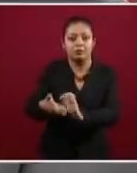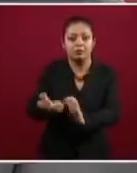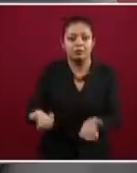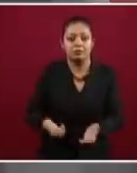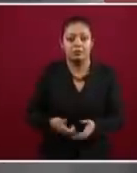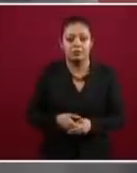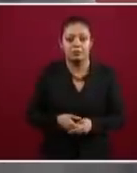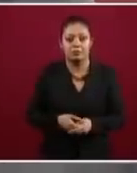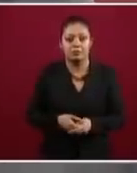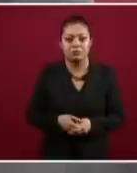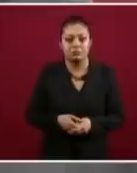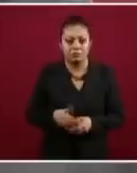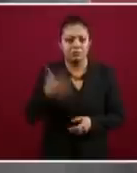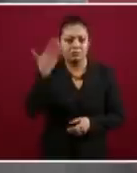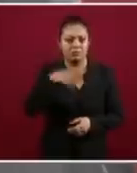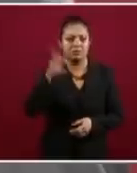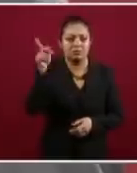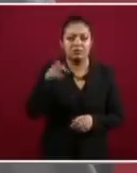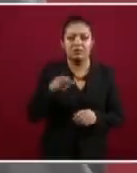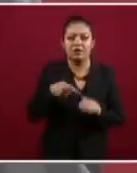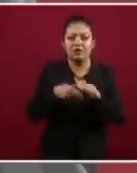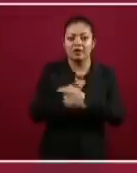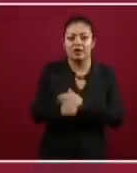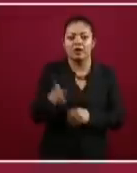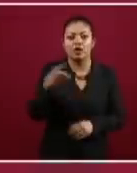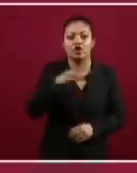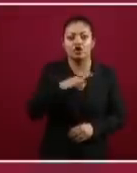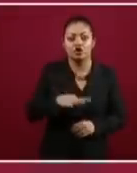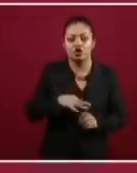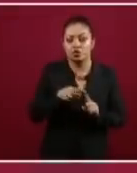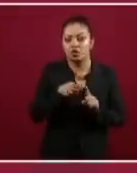Ahí está el caso del Tren Toluca, Ciudad de México,